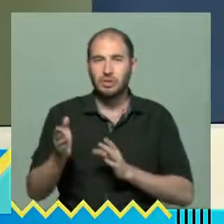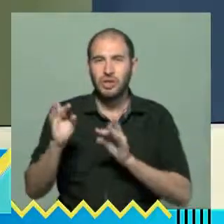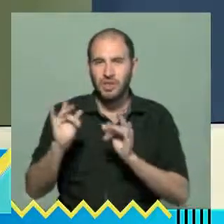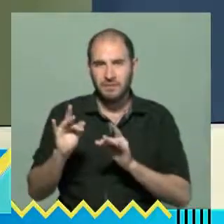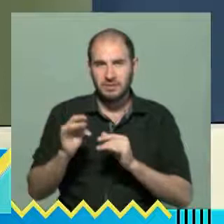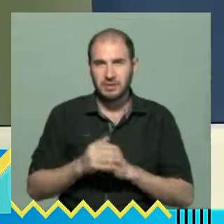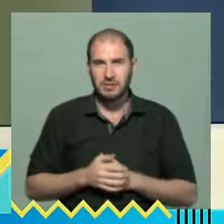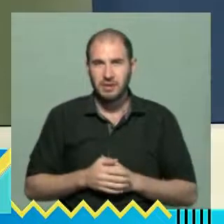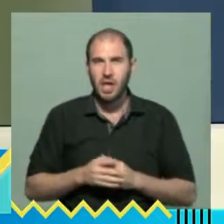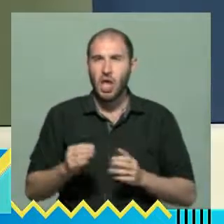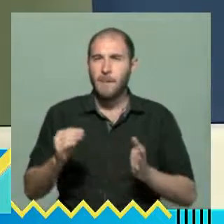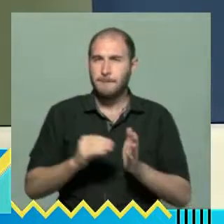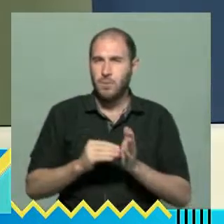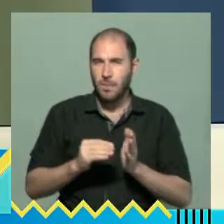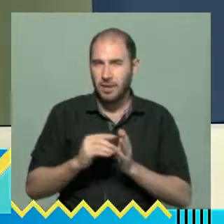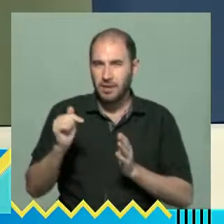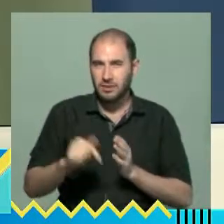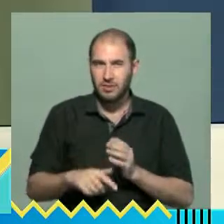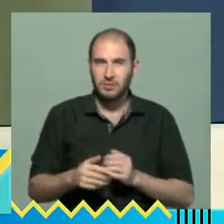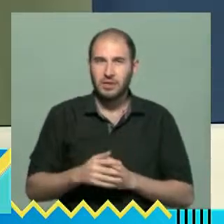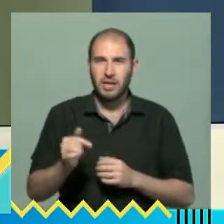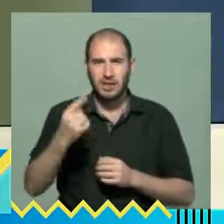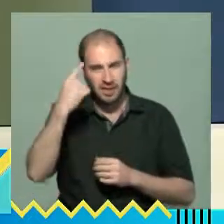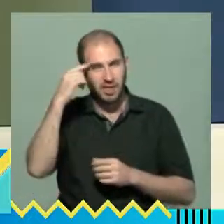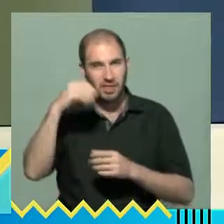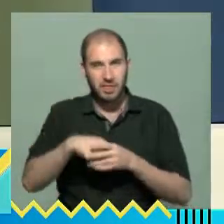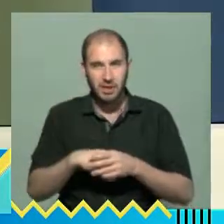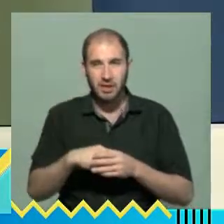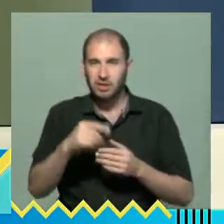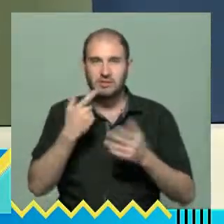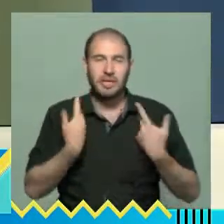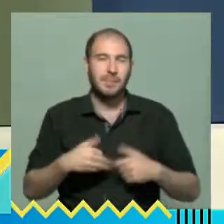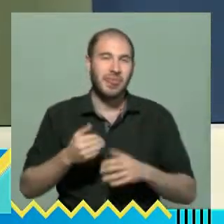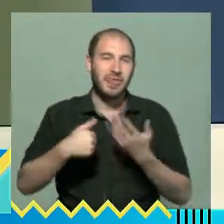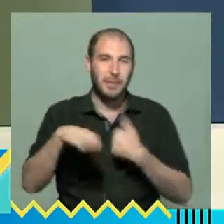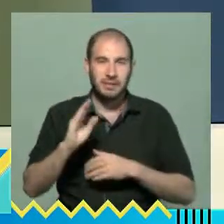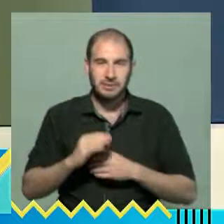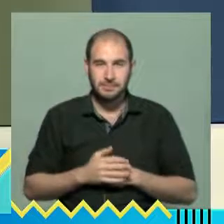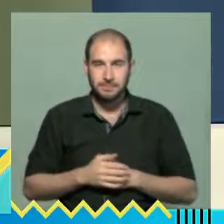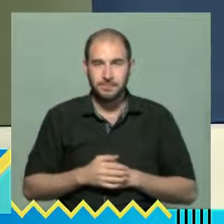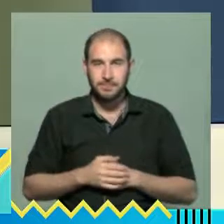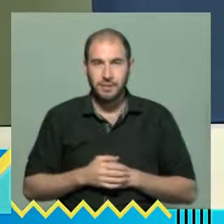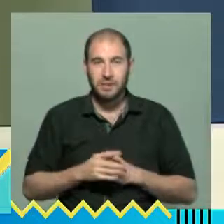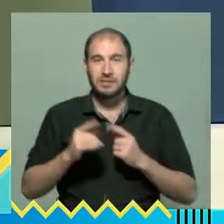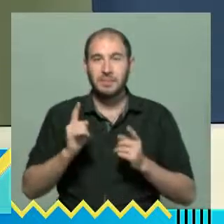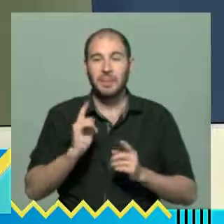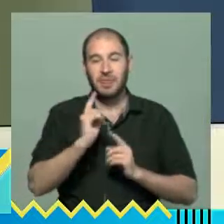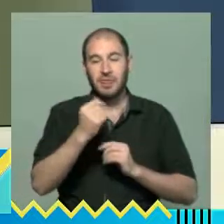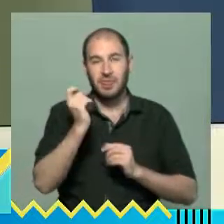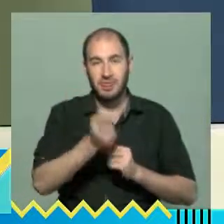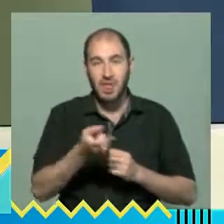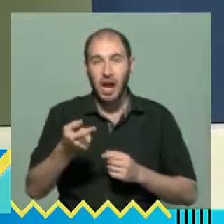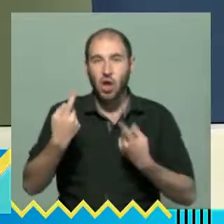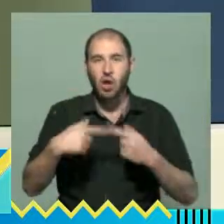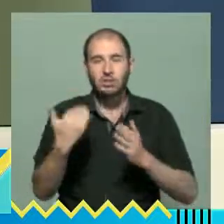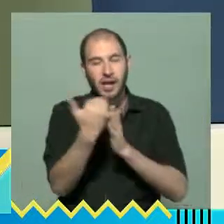complejos, en algún momento se cayó en esto de la sobresimplificación y el asignar